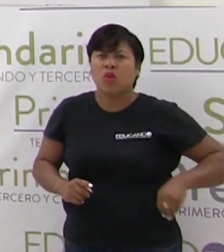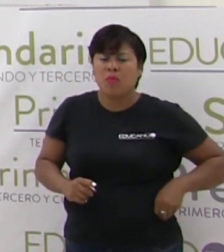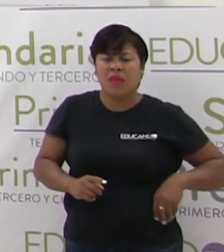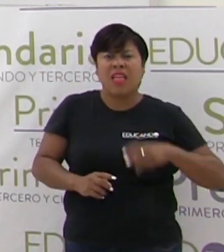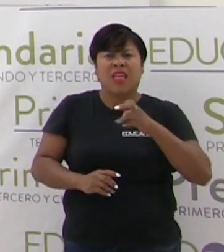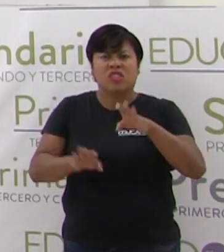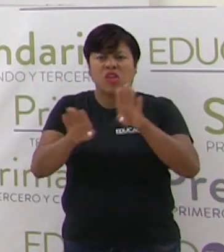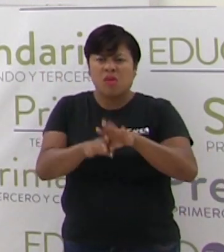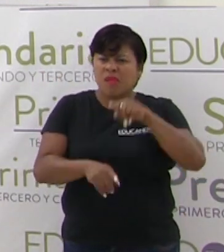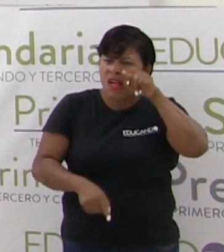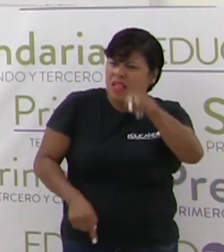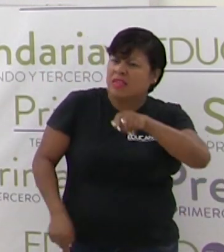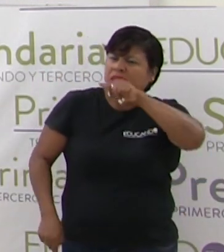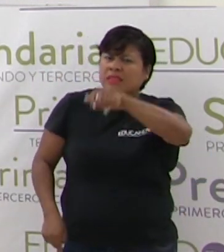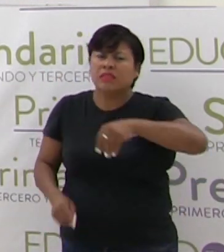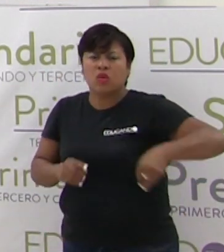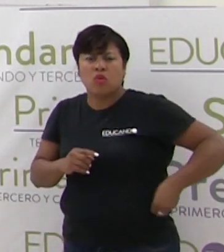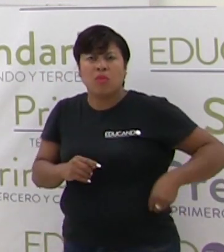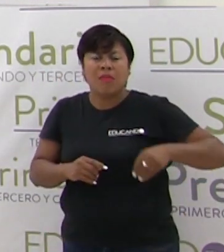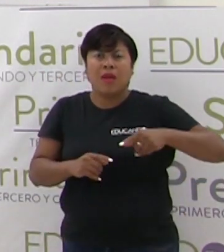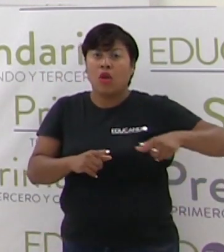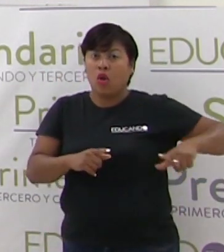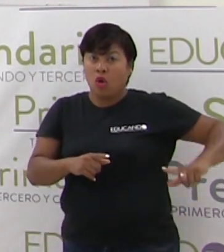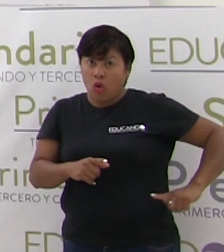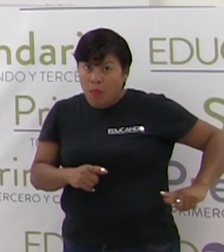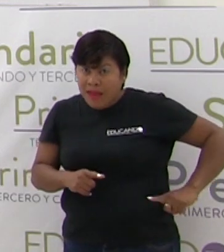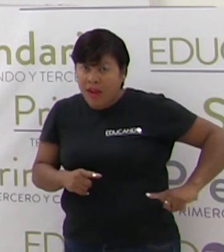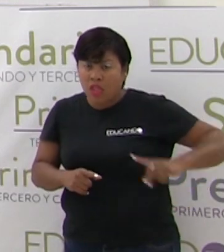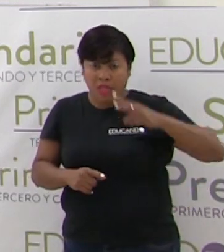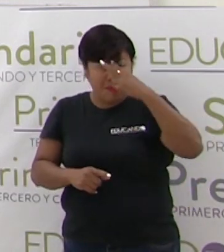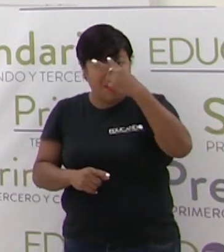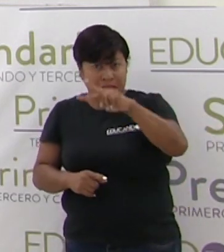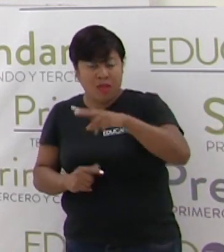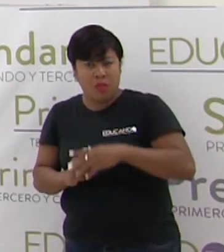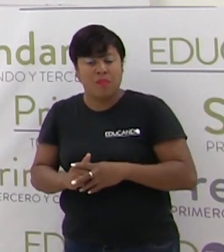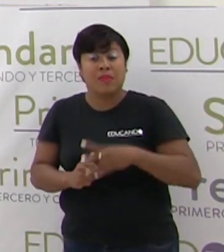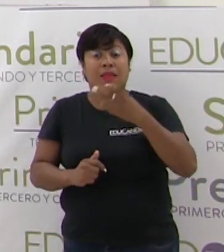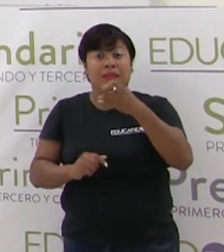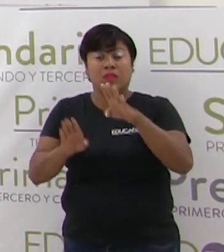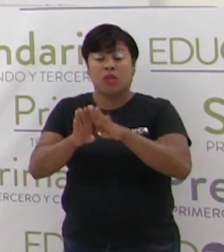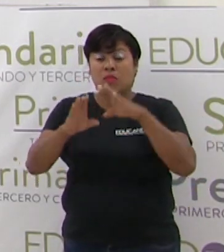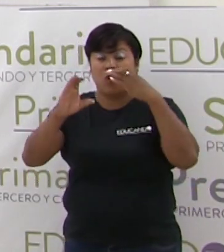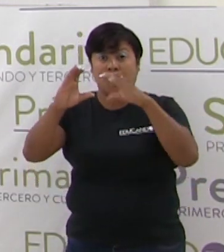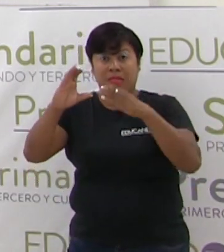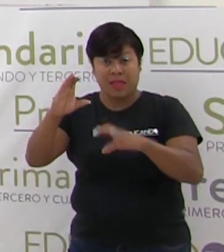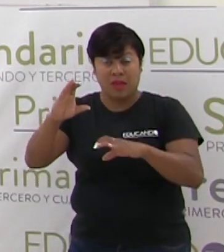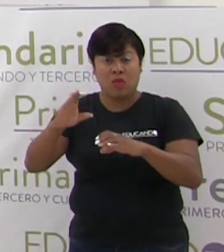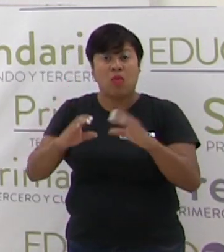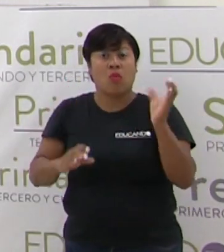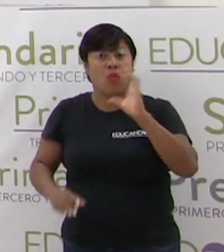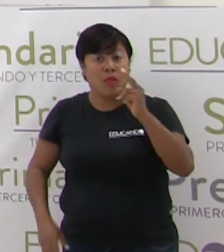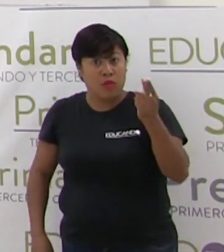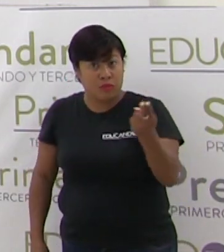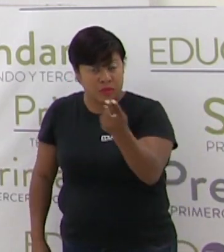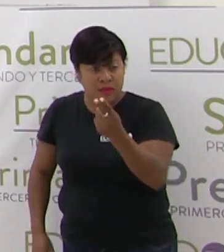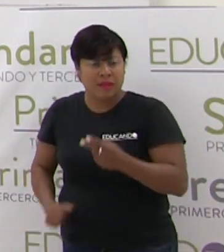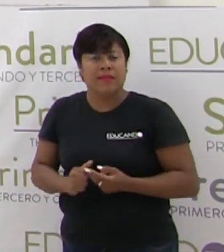a echar mucha culpa al gobierno de la Ciudad de México. Entonces, ese es el comentario. Entonces, cuando ustedes hagan